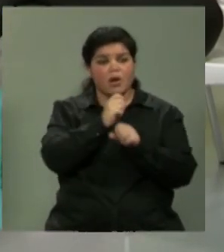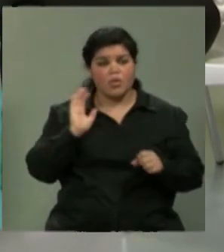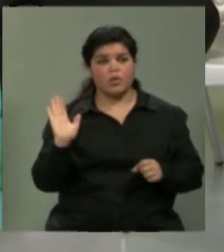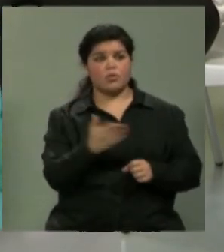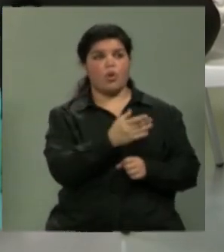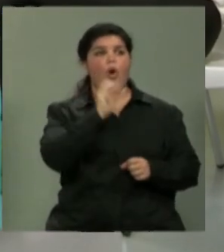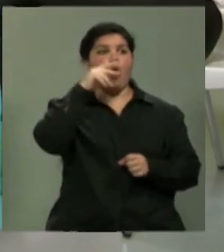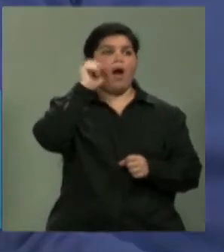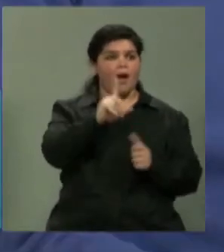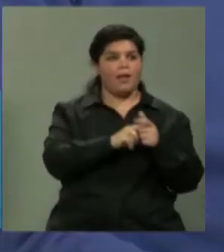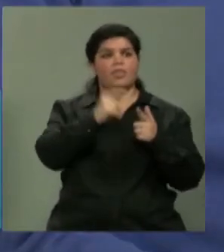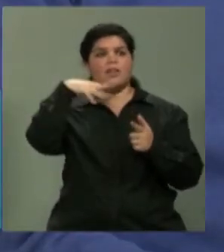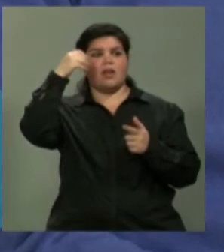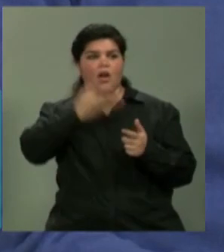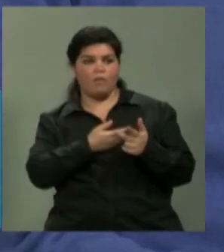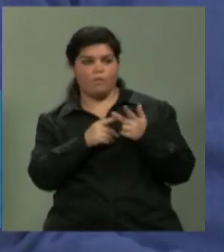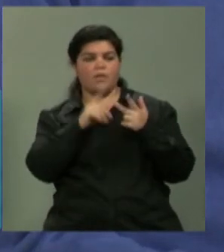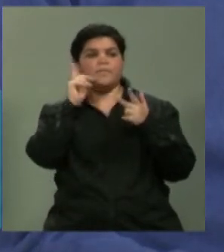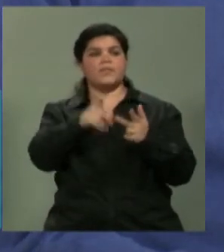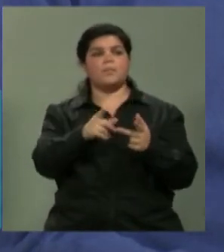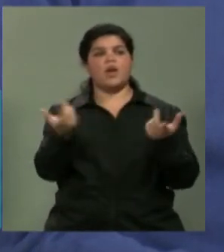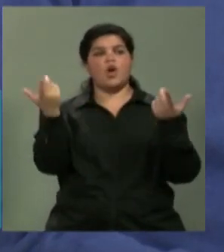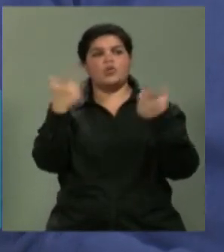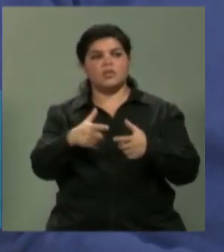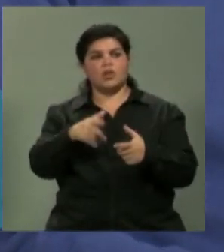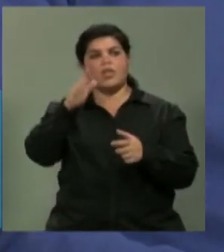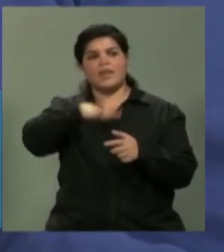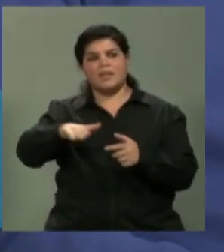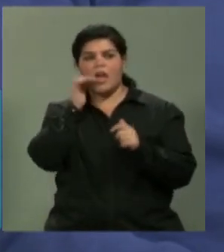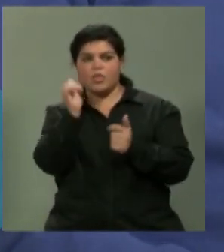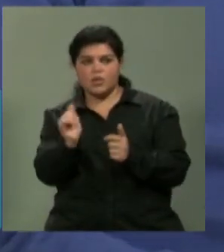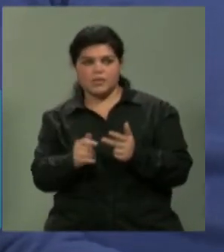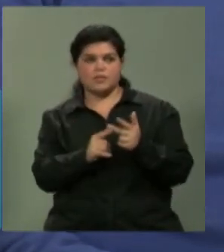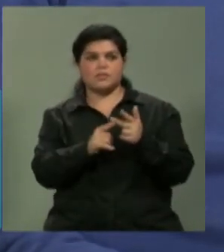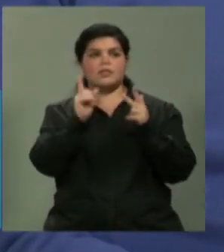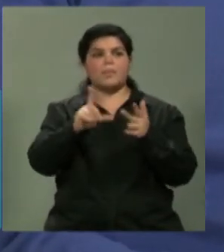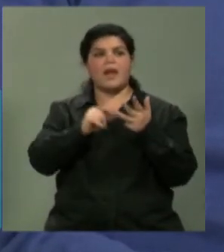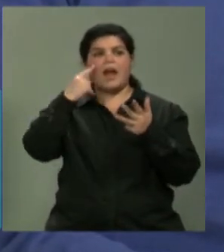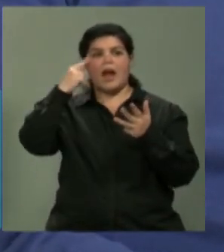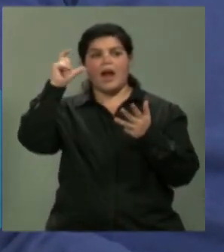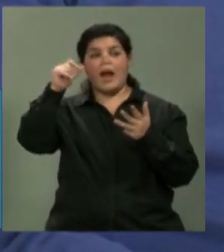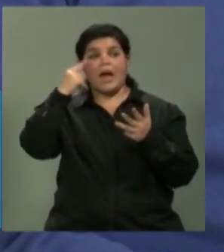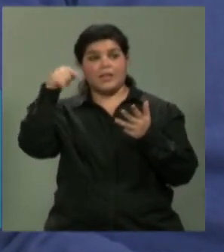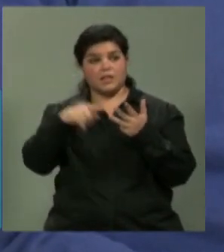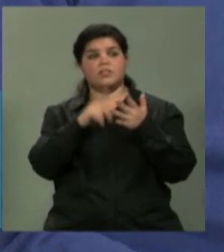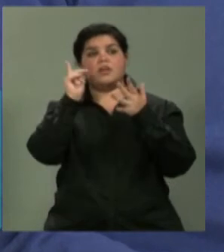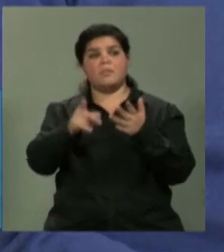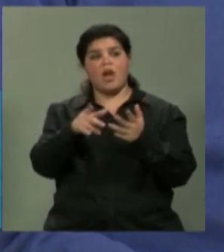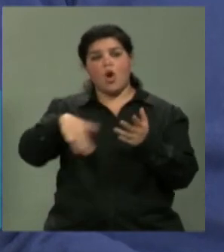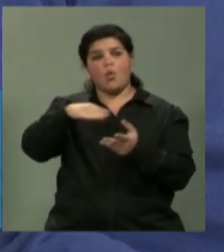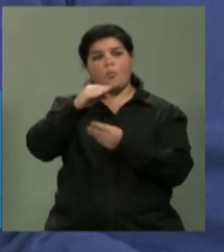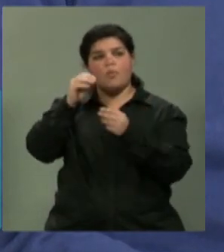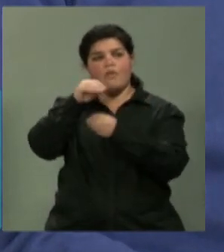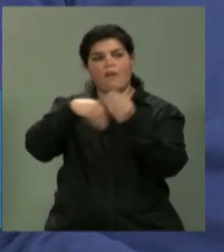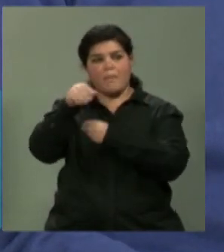de OAL, de INAF, del Consejo de Niñez y Adolescencia, vas al CAI del Poder Judicial, del Tribunal de Familia, y todos te